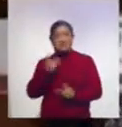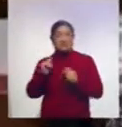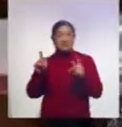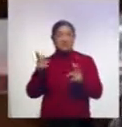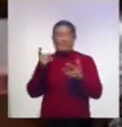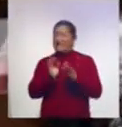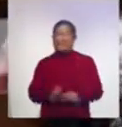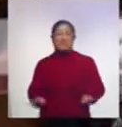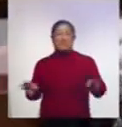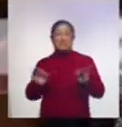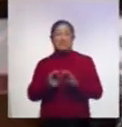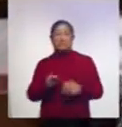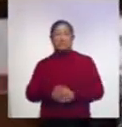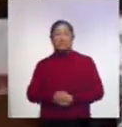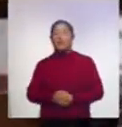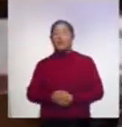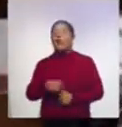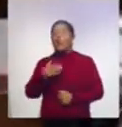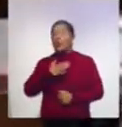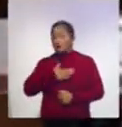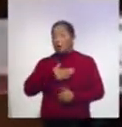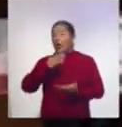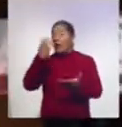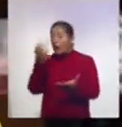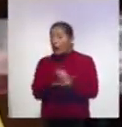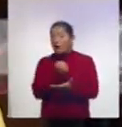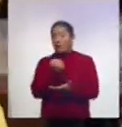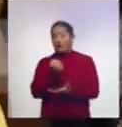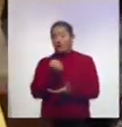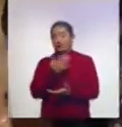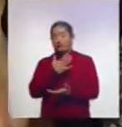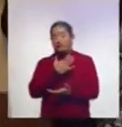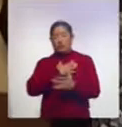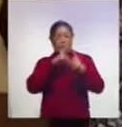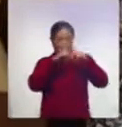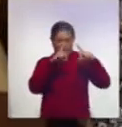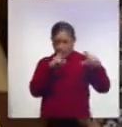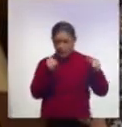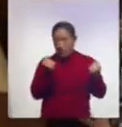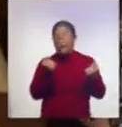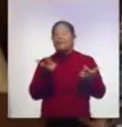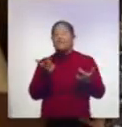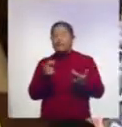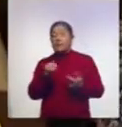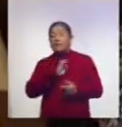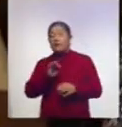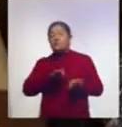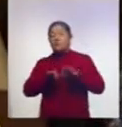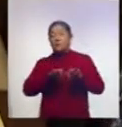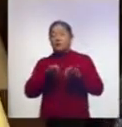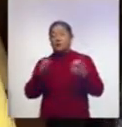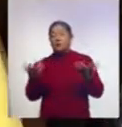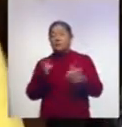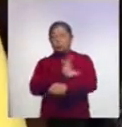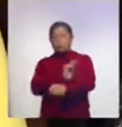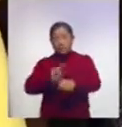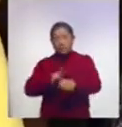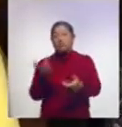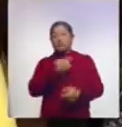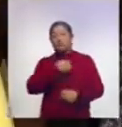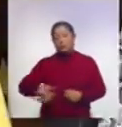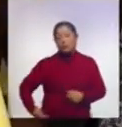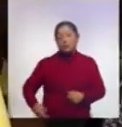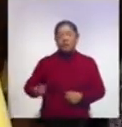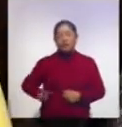Porque si nosotros logramos hacer este tipo de trabajos en coordinación con el municipio, con el gobierno federal y gobierno